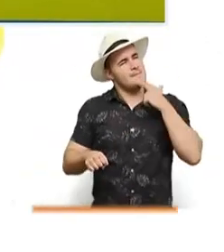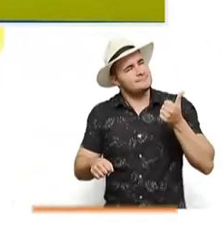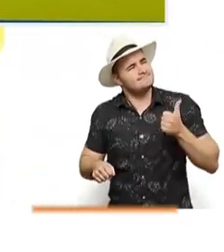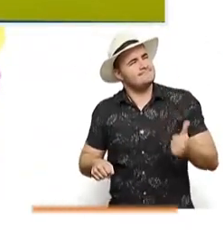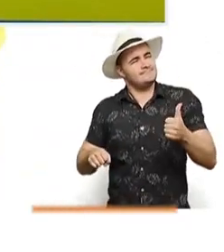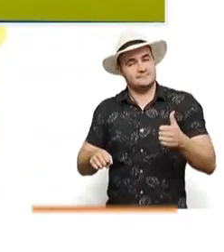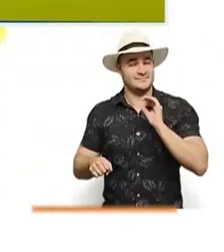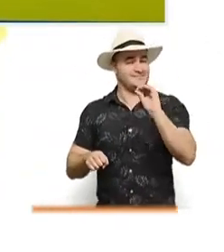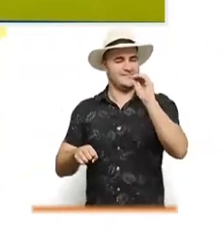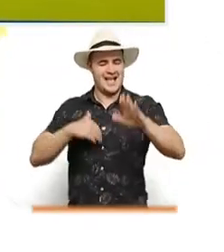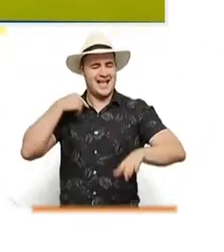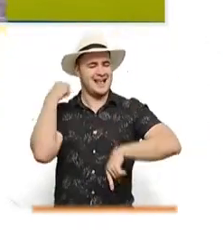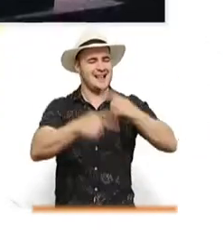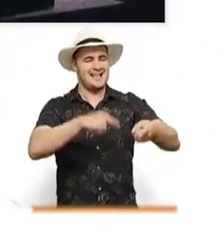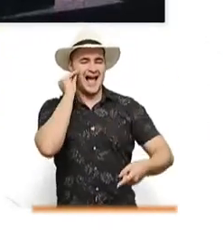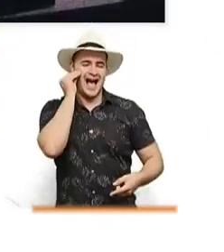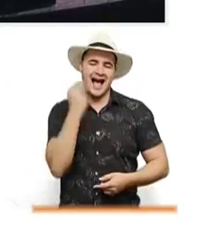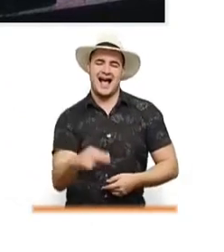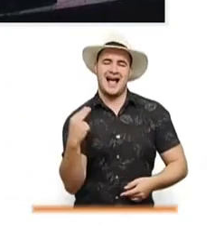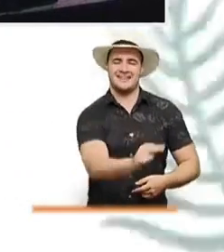el mejor abuelo.